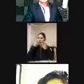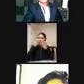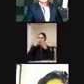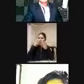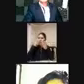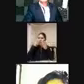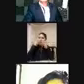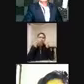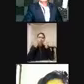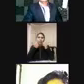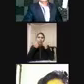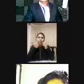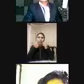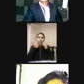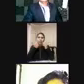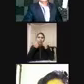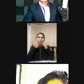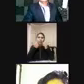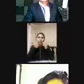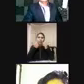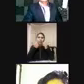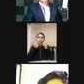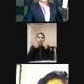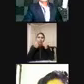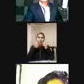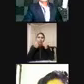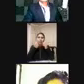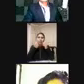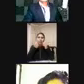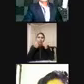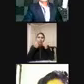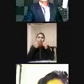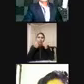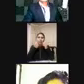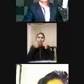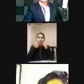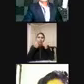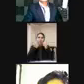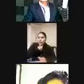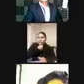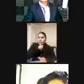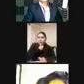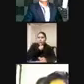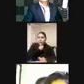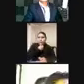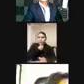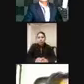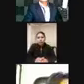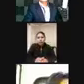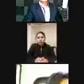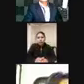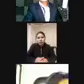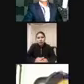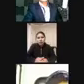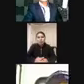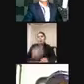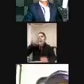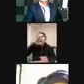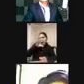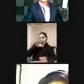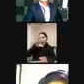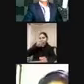en la zona del labio inferior y la barbilla y tratar constantemente de cerrar la boquita, ¿no? Esto